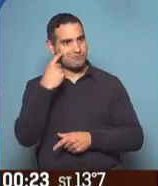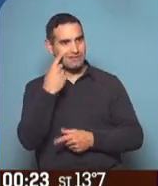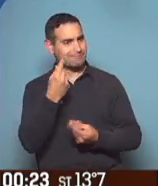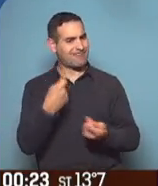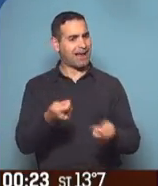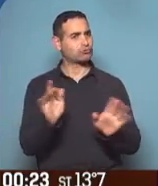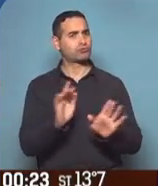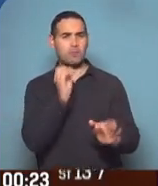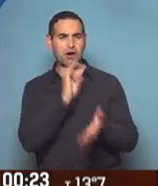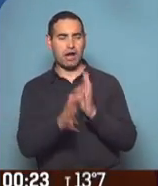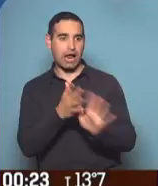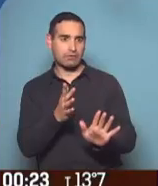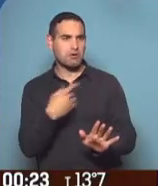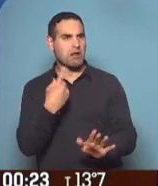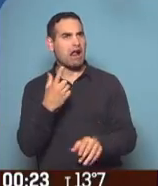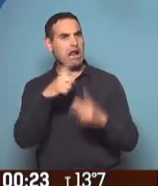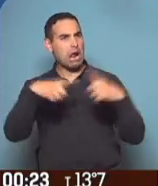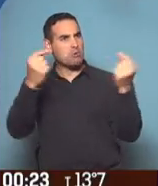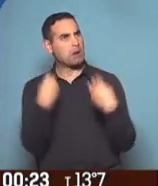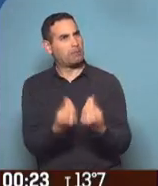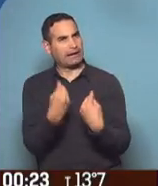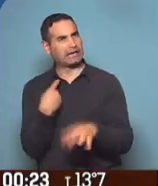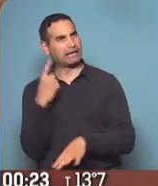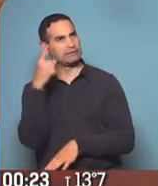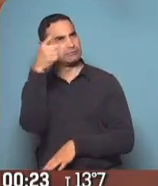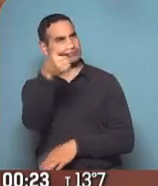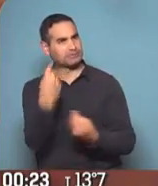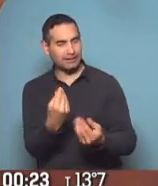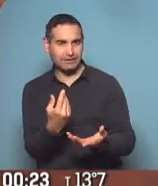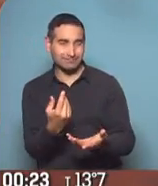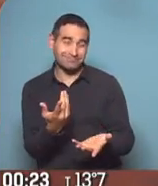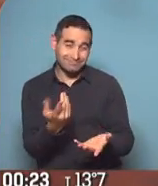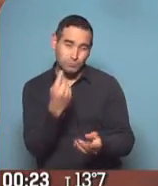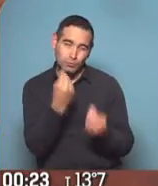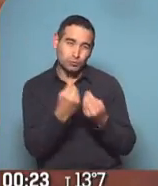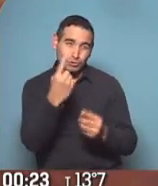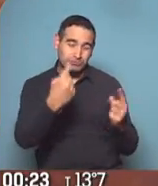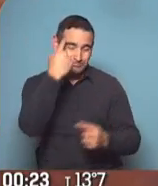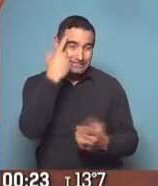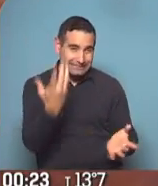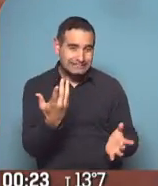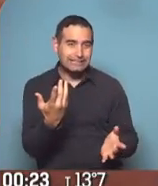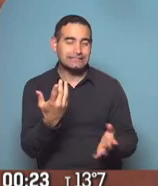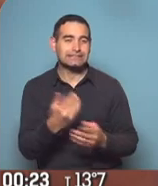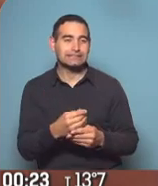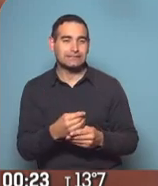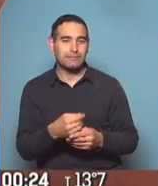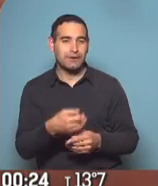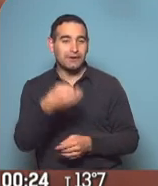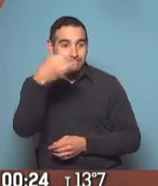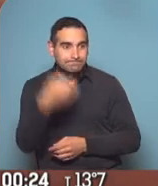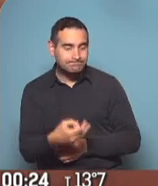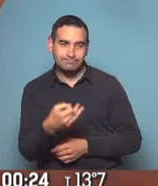las cosas porque queremos ir a dar una que llegar a anular cuánto ganamos pero en el sentido